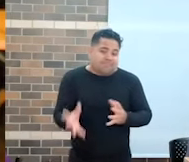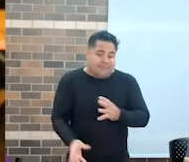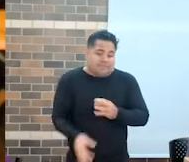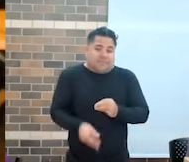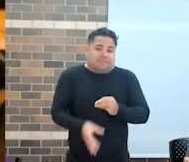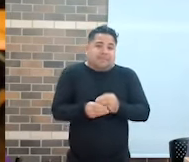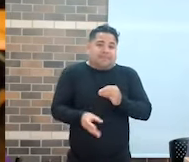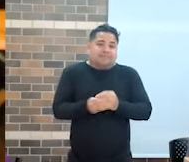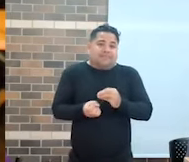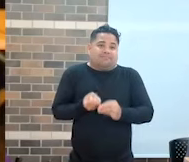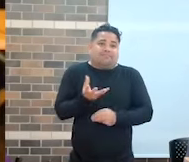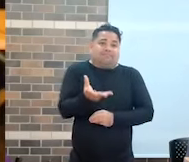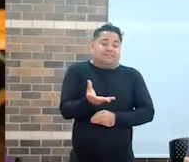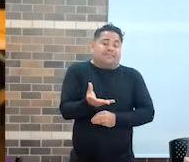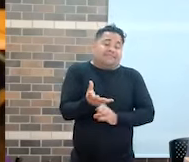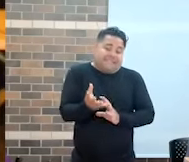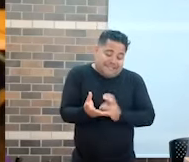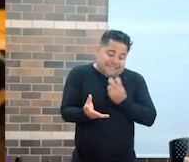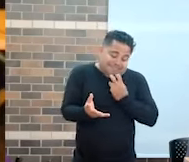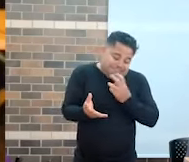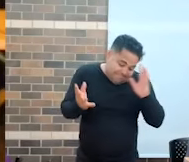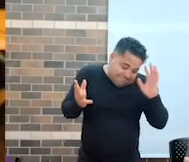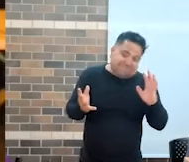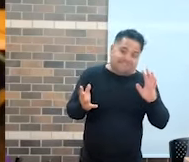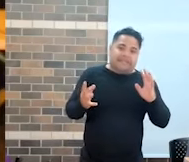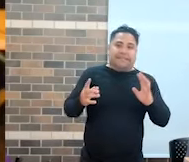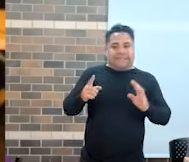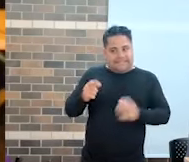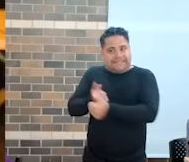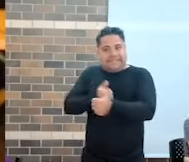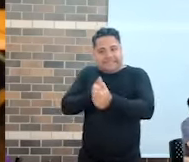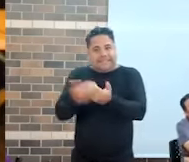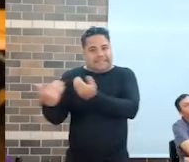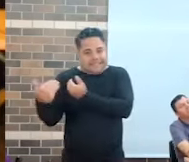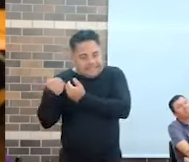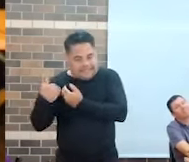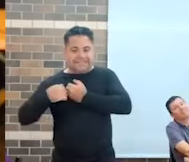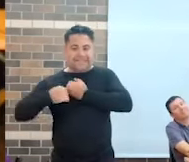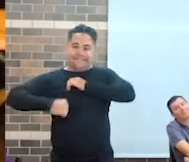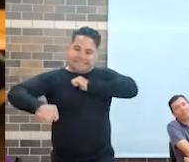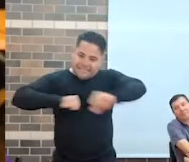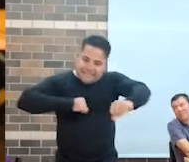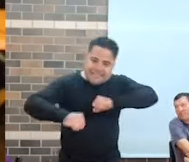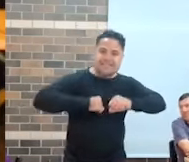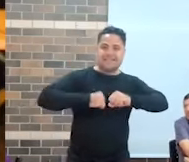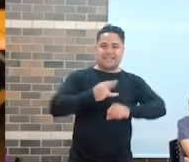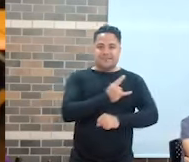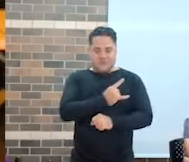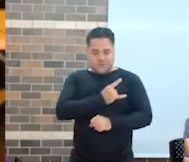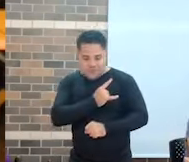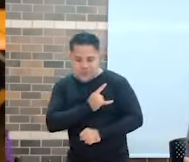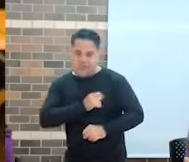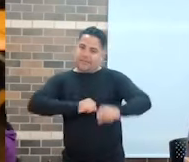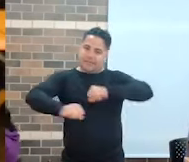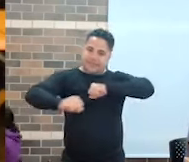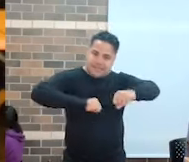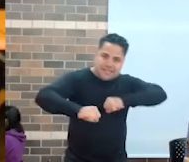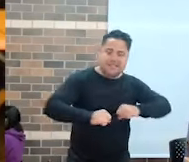que esa es como la labor, la labor que debemos seguir haciendo como universidad y yo